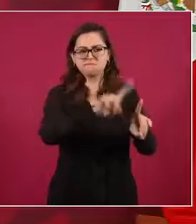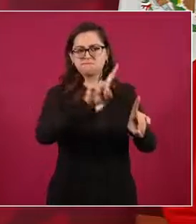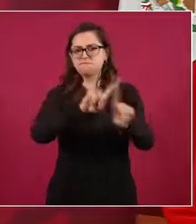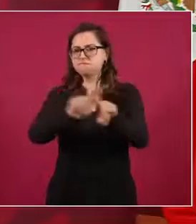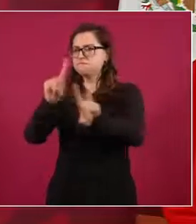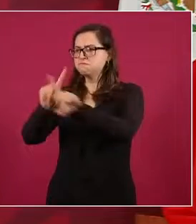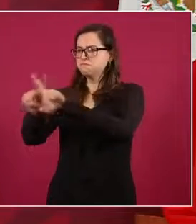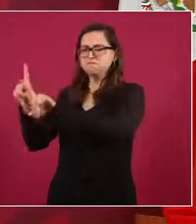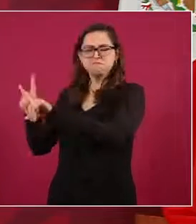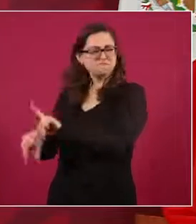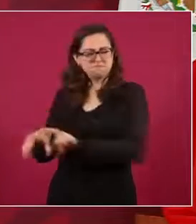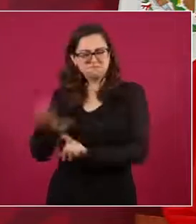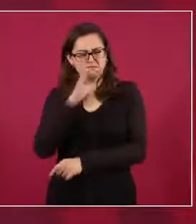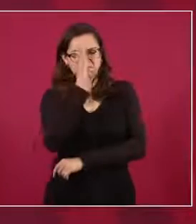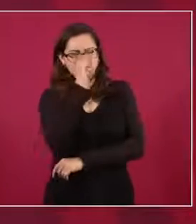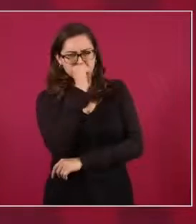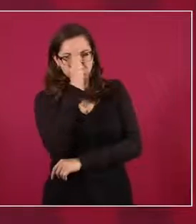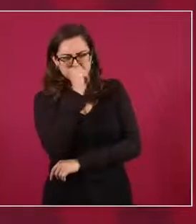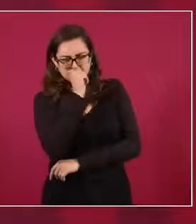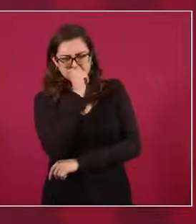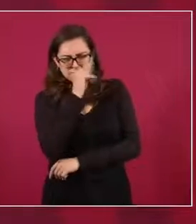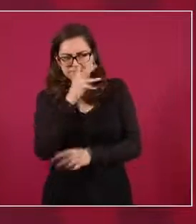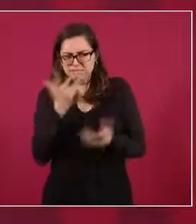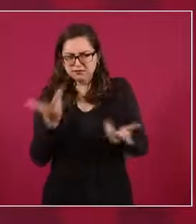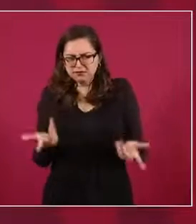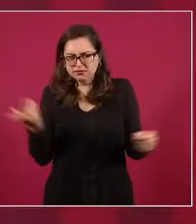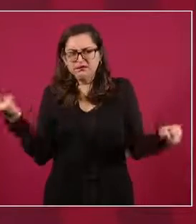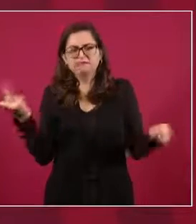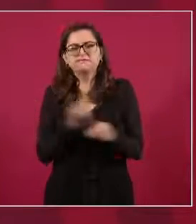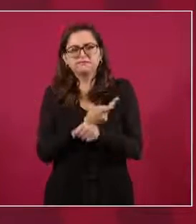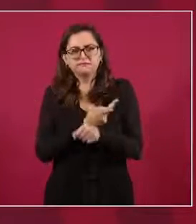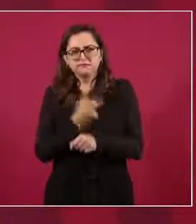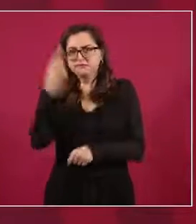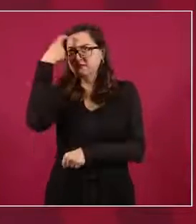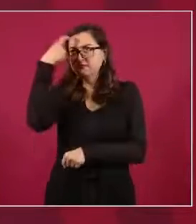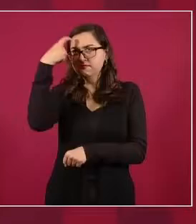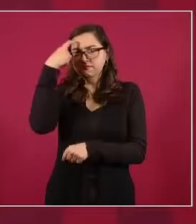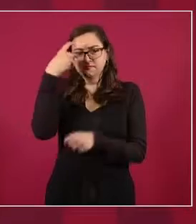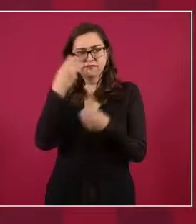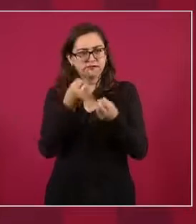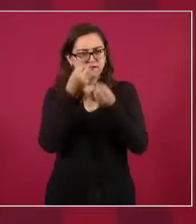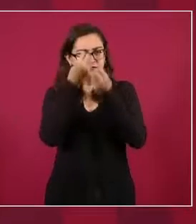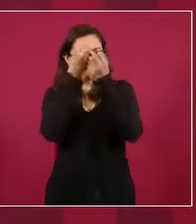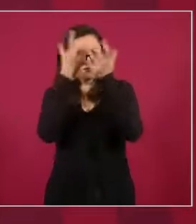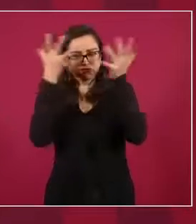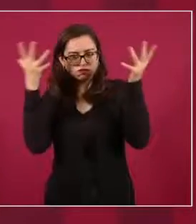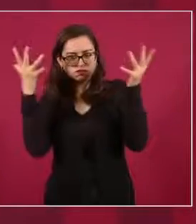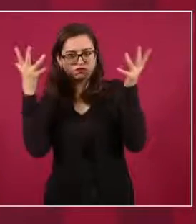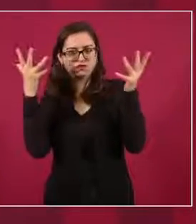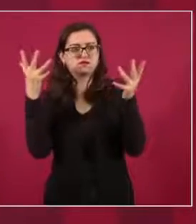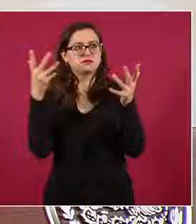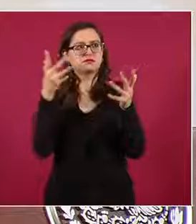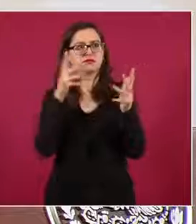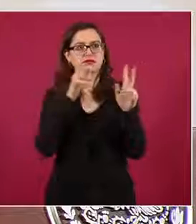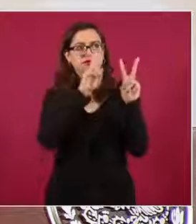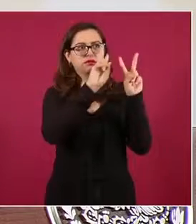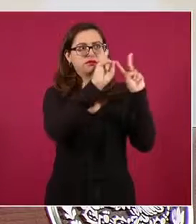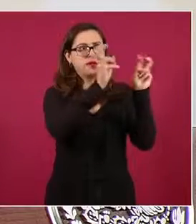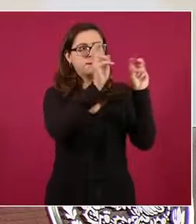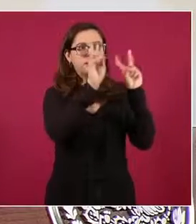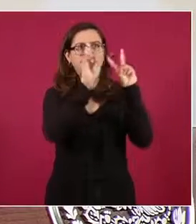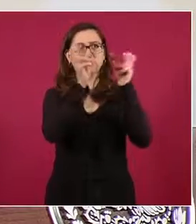y la diversidad en cuanto al pensamiento, a la filosofía?